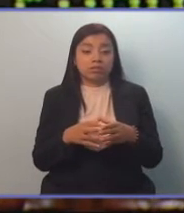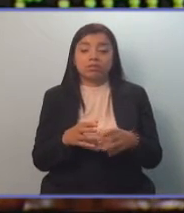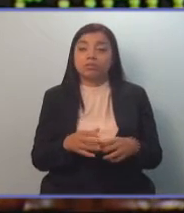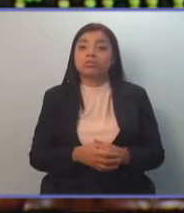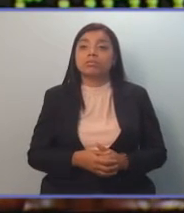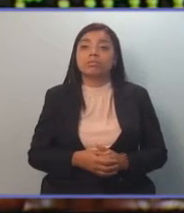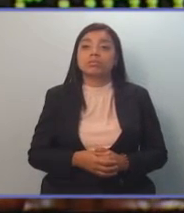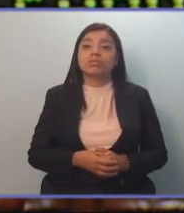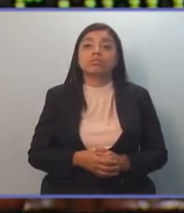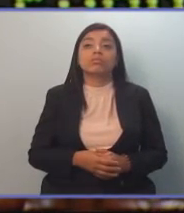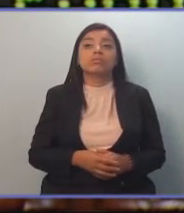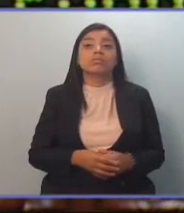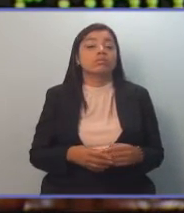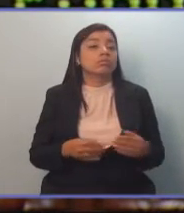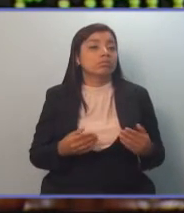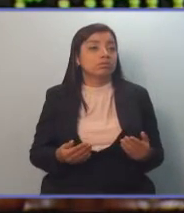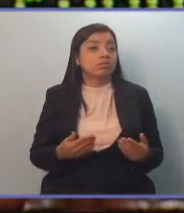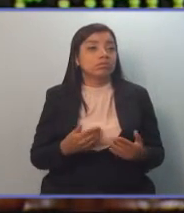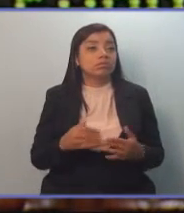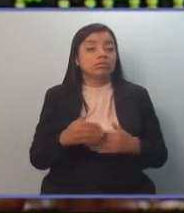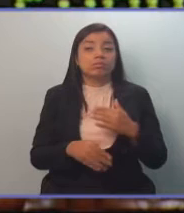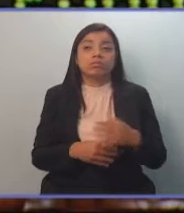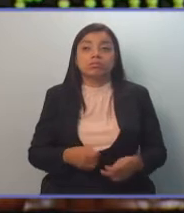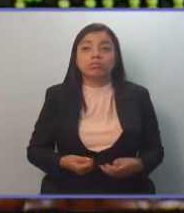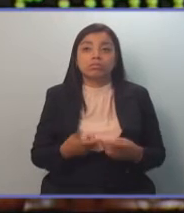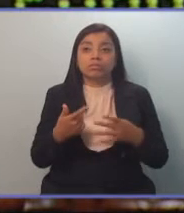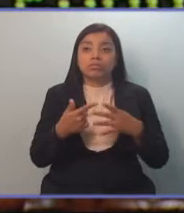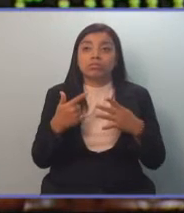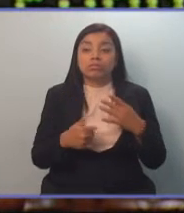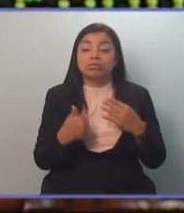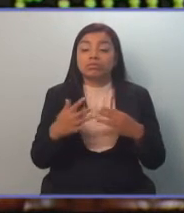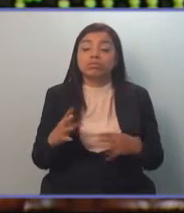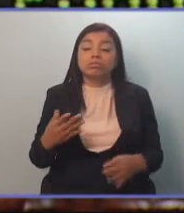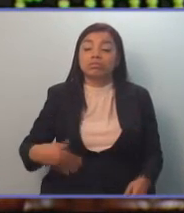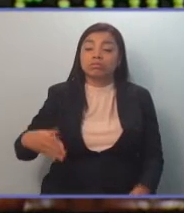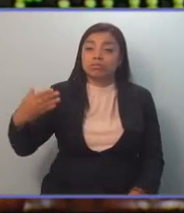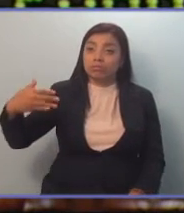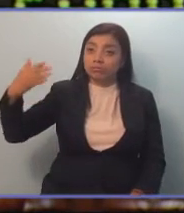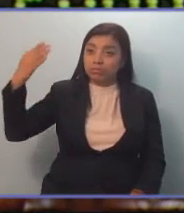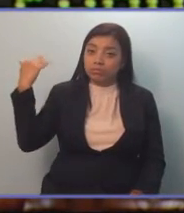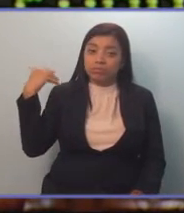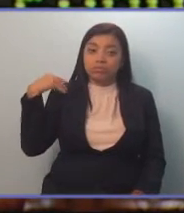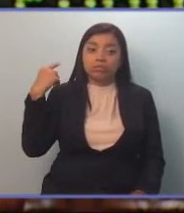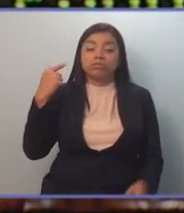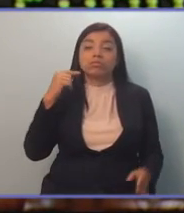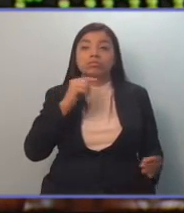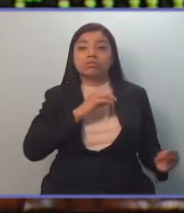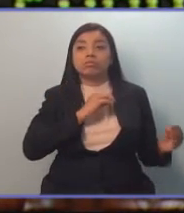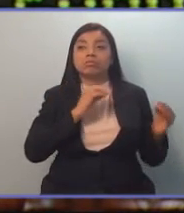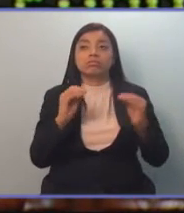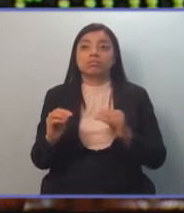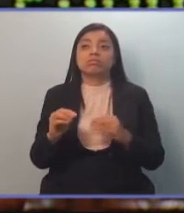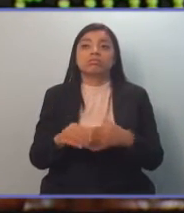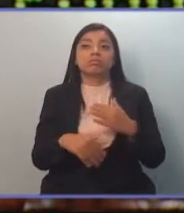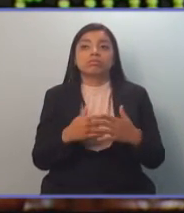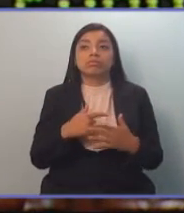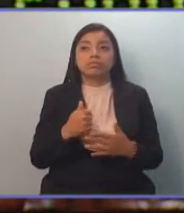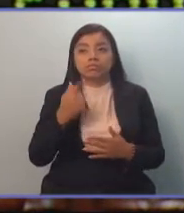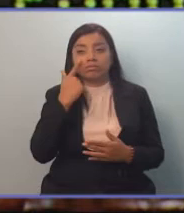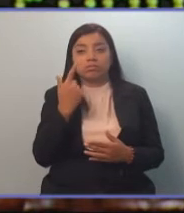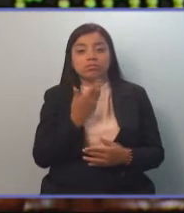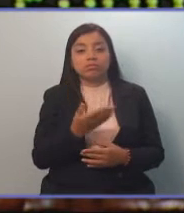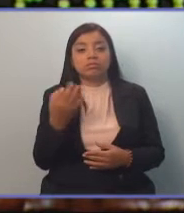mismo, que no obstante la referida ley tiene varios años desde su entrada en vigencia, se ha constatado la necesidad